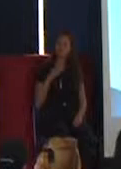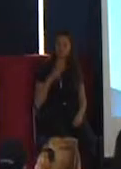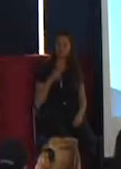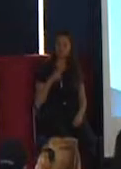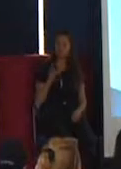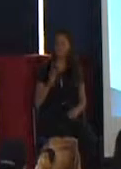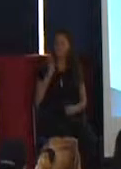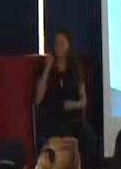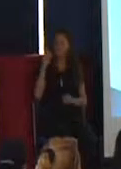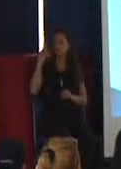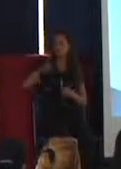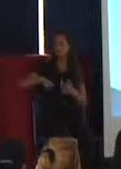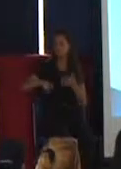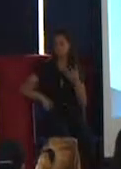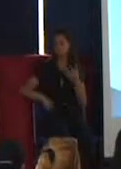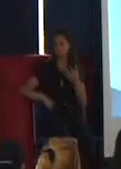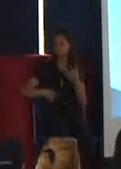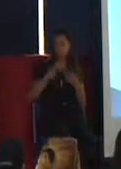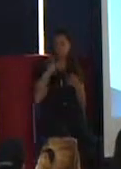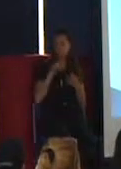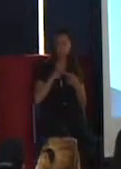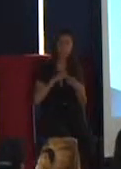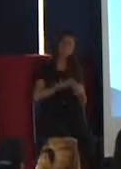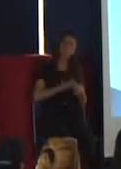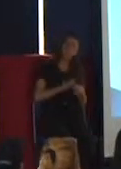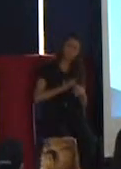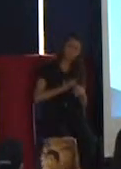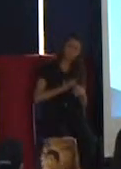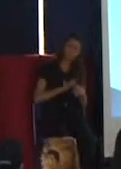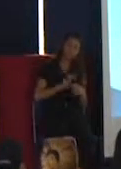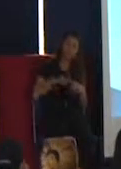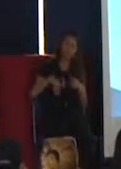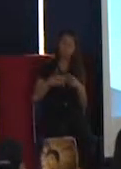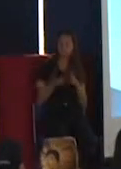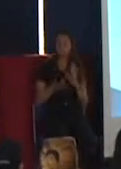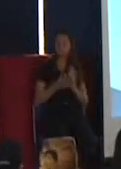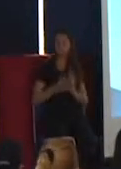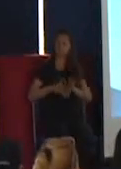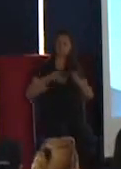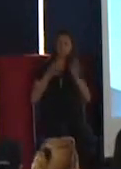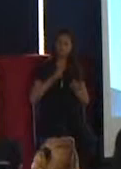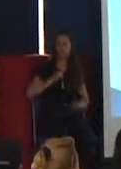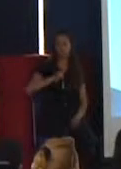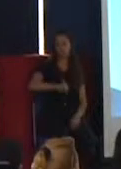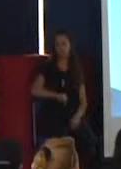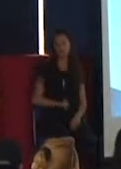necesarias para la implementación y para la garantía de estos derechos.